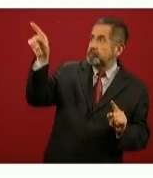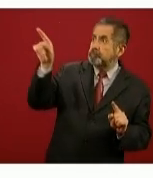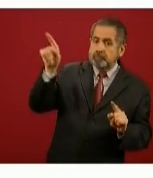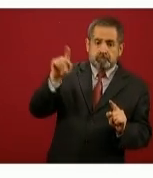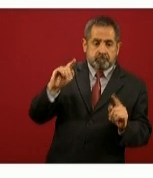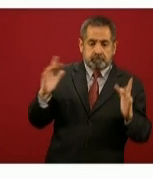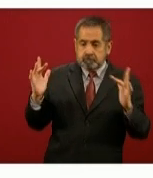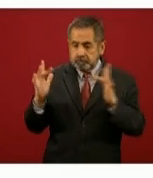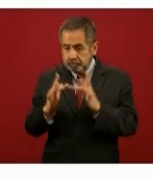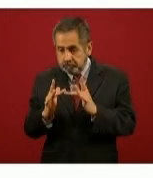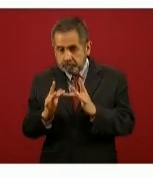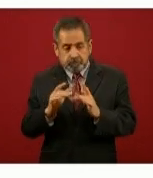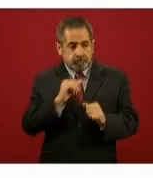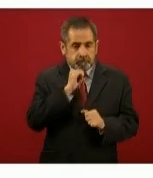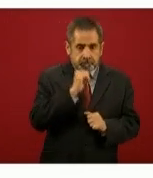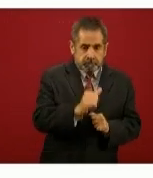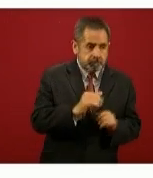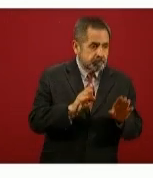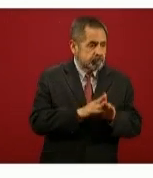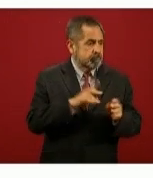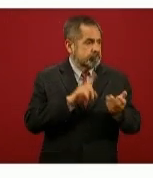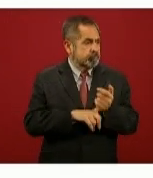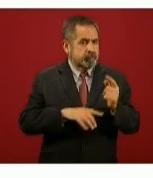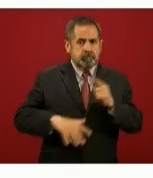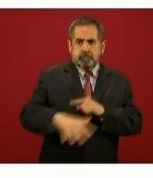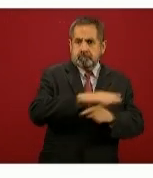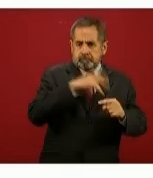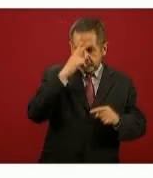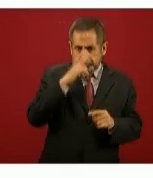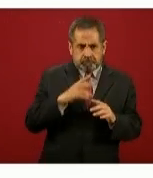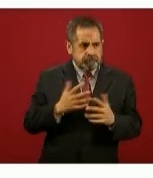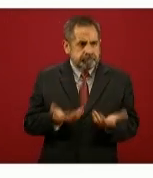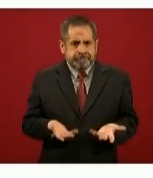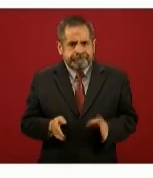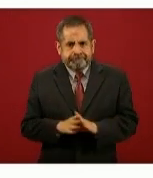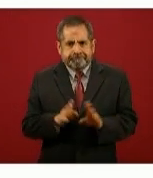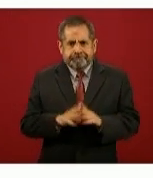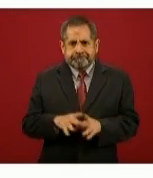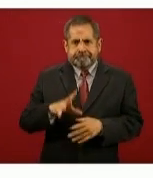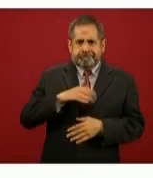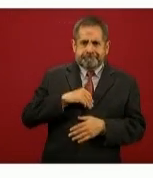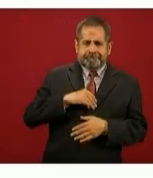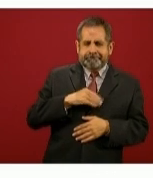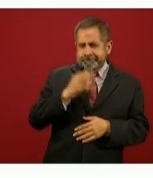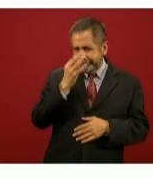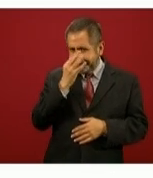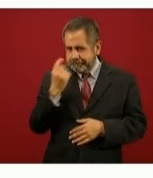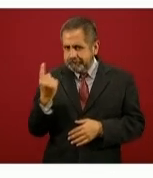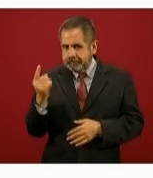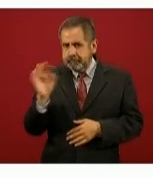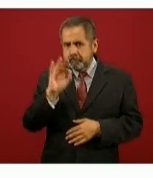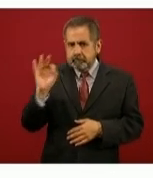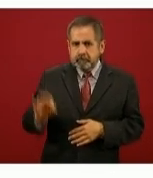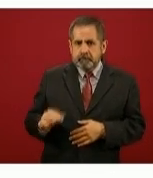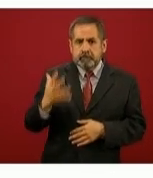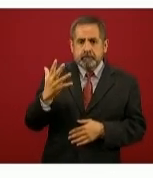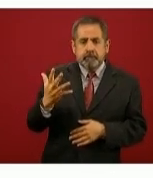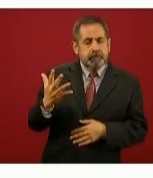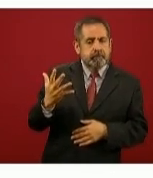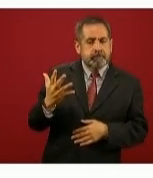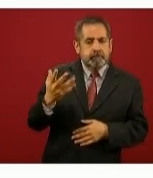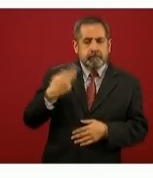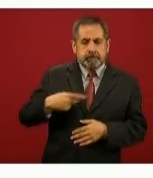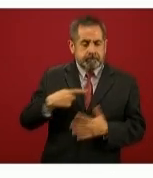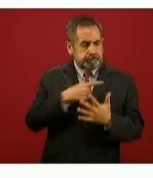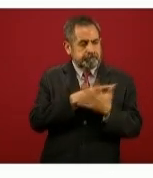personas que viajaron y se infectaron, ni con alguien en el territorio nacional. Aunque apenas es el 1%, 5 casos, lo